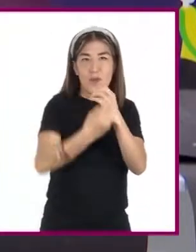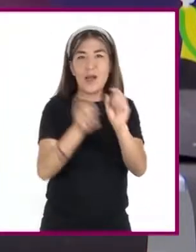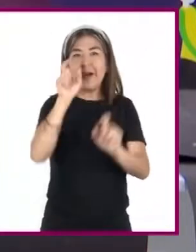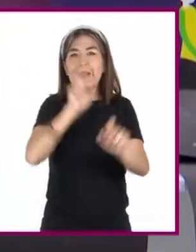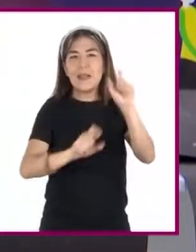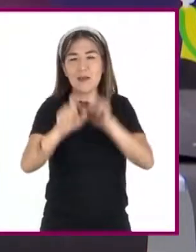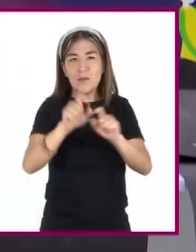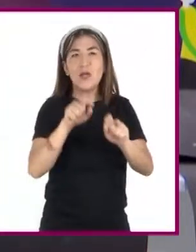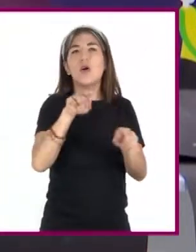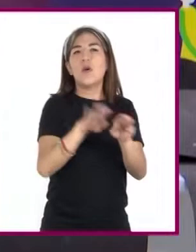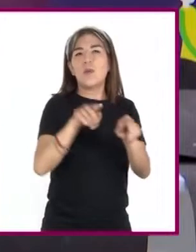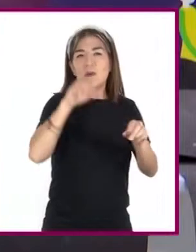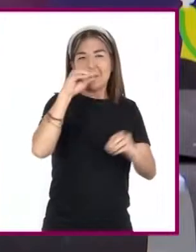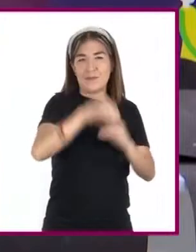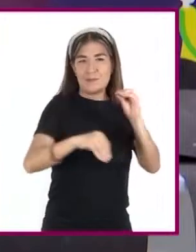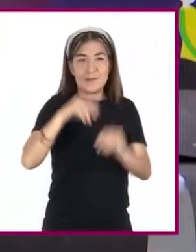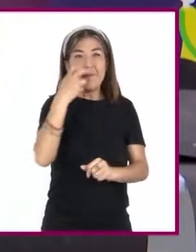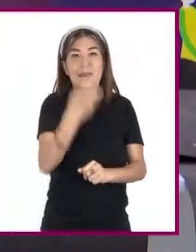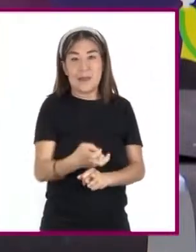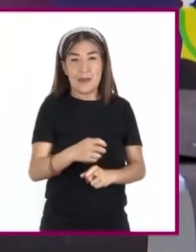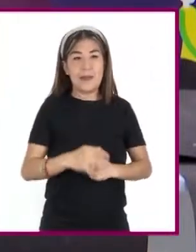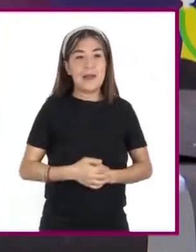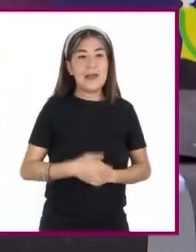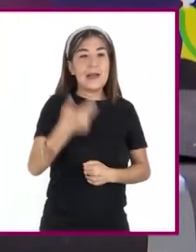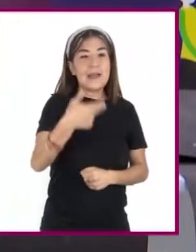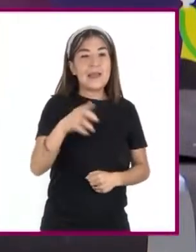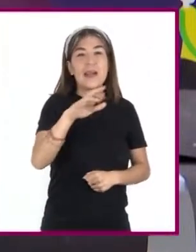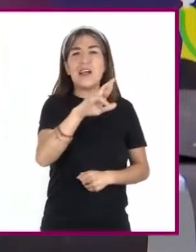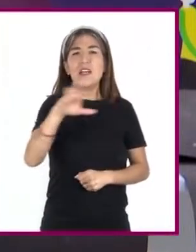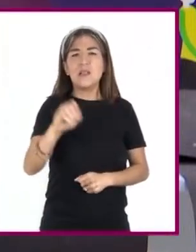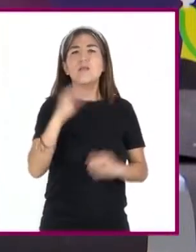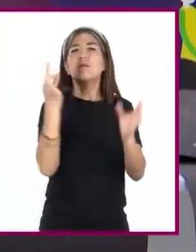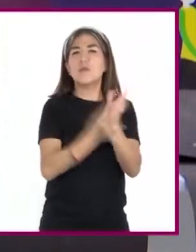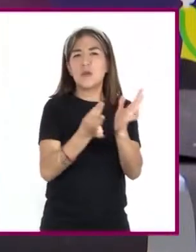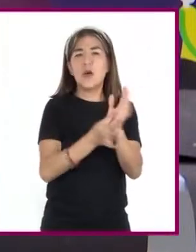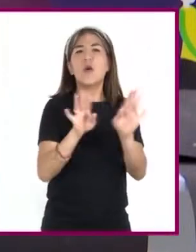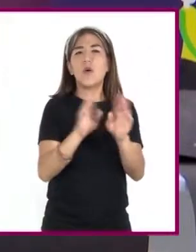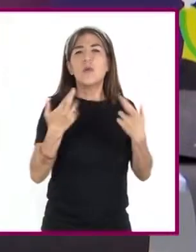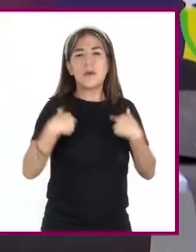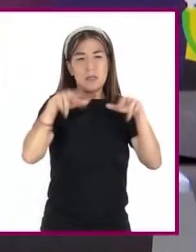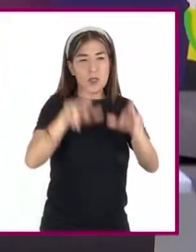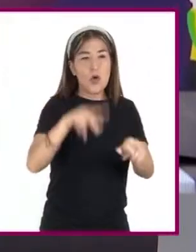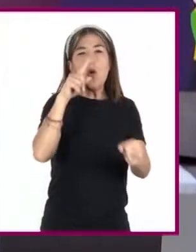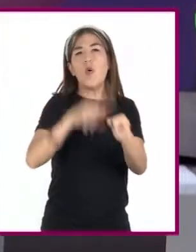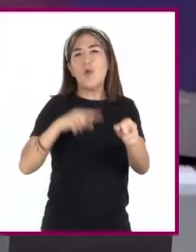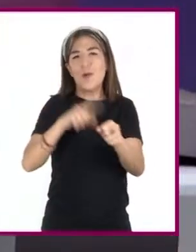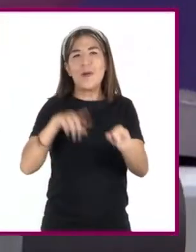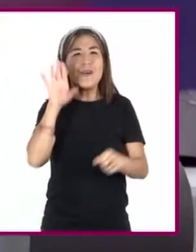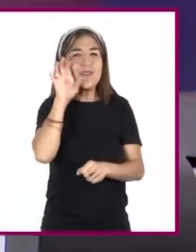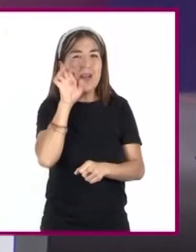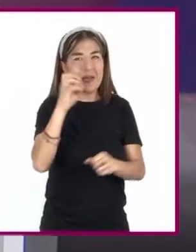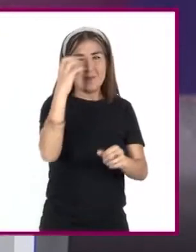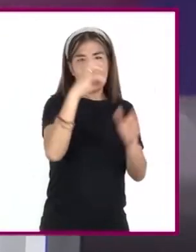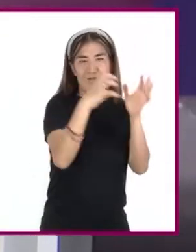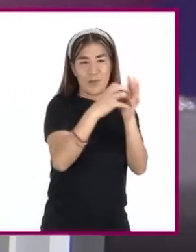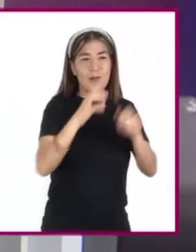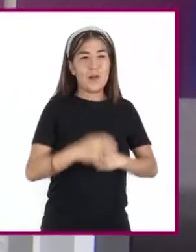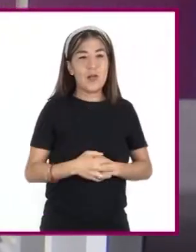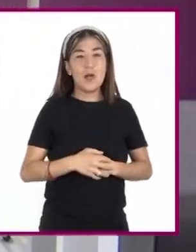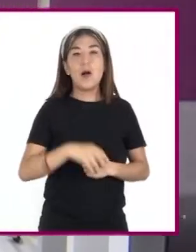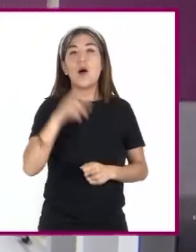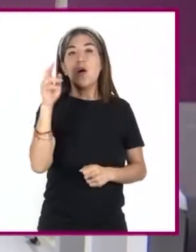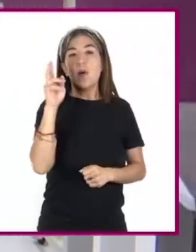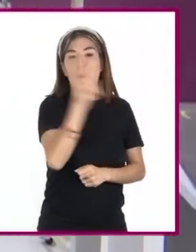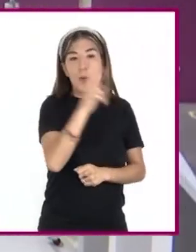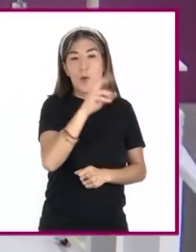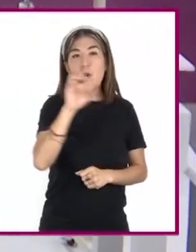modelos moleculares, en donde el hierro se representa con color naranja y el oxígeno con